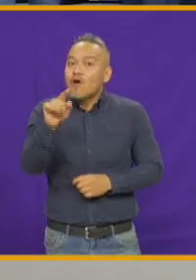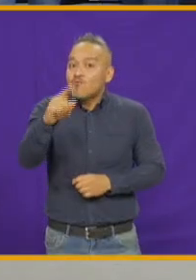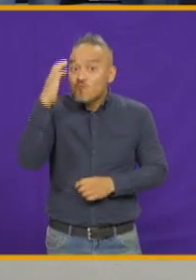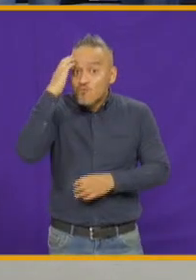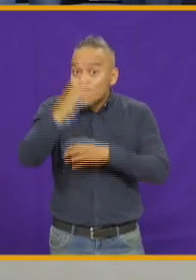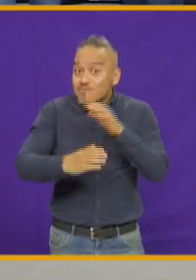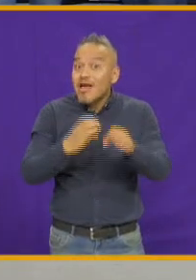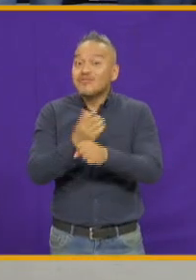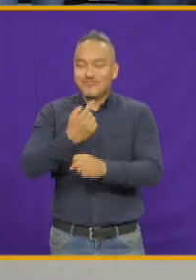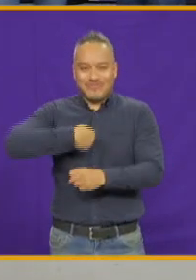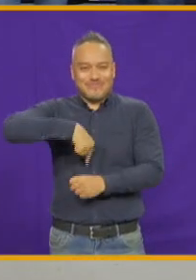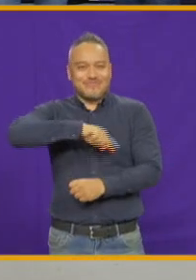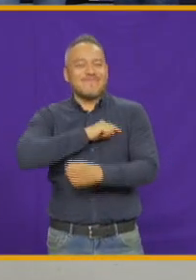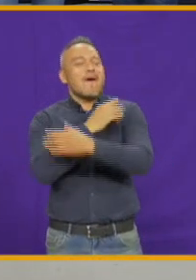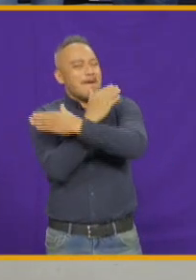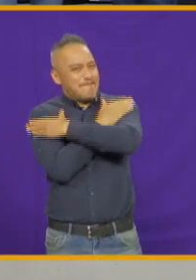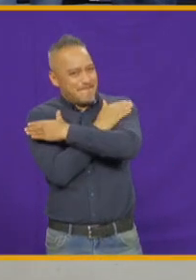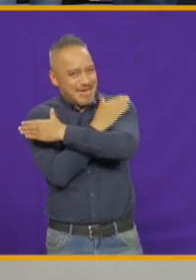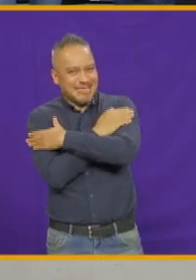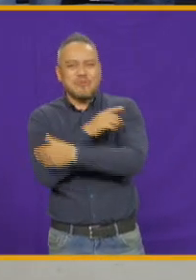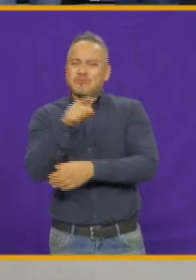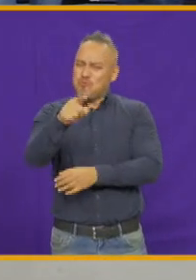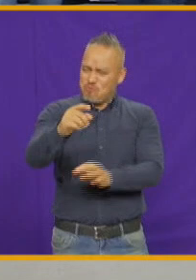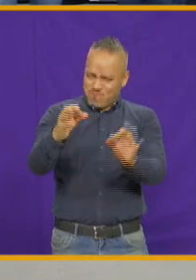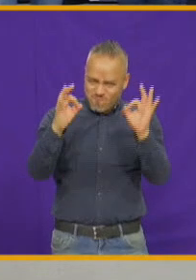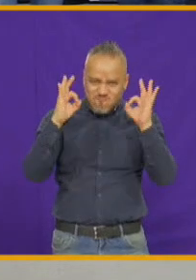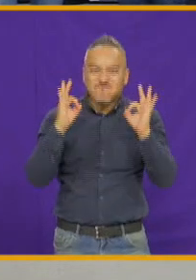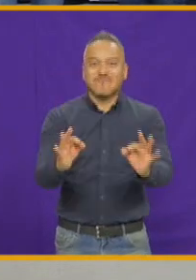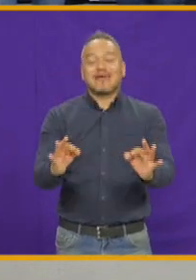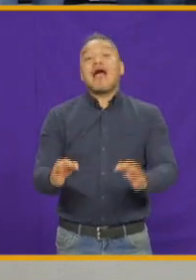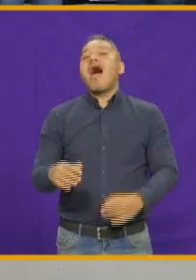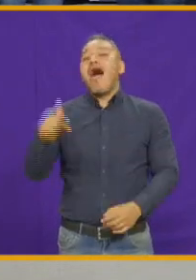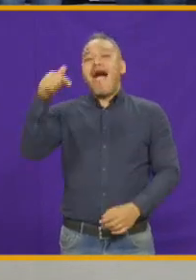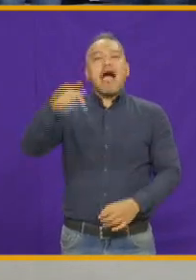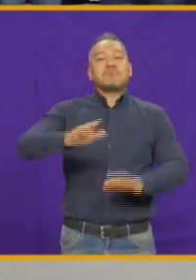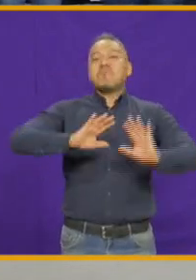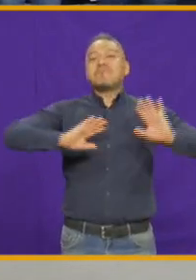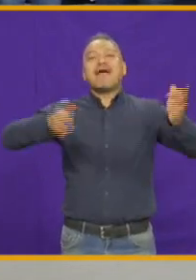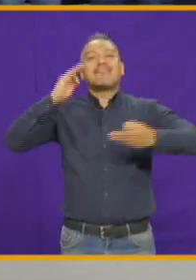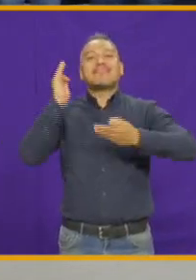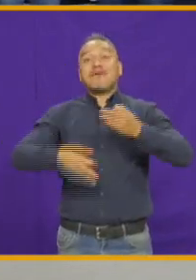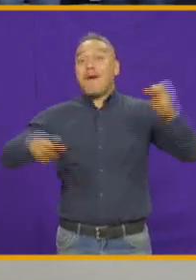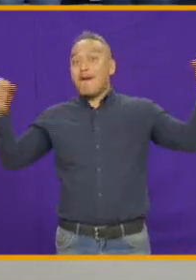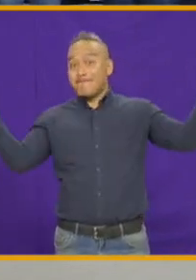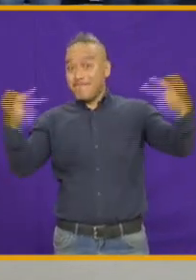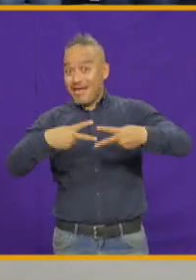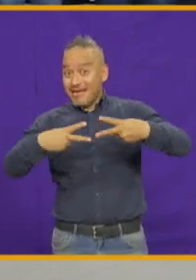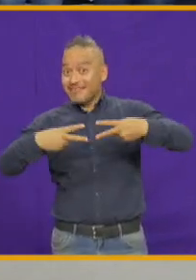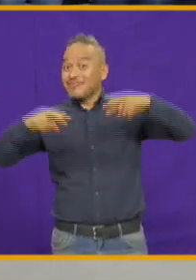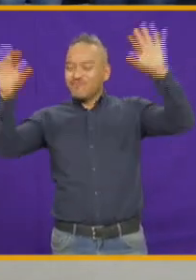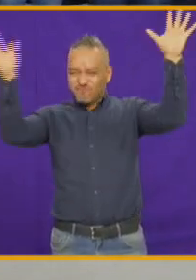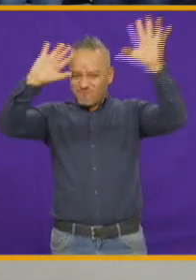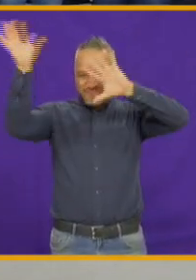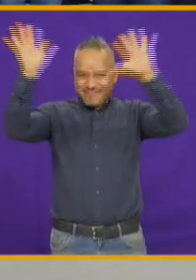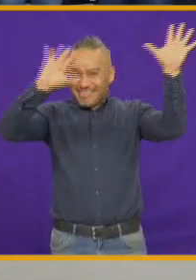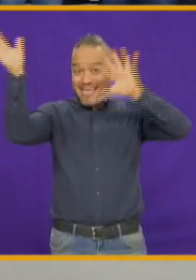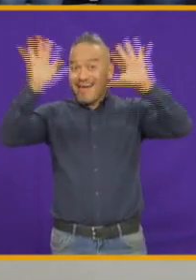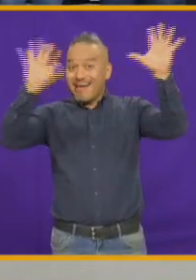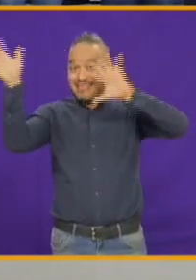te mandamos un abrazo enorme y que te la pases muy bien y nosotros así despedimos la galaxia